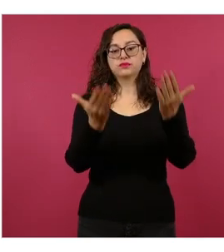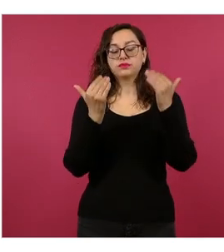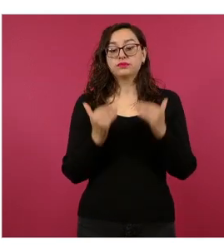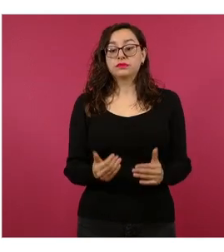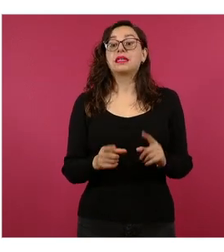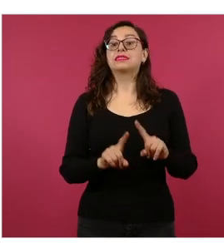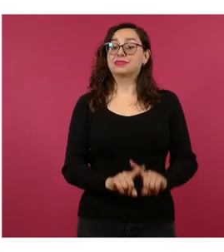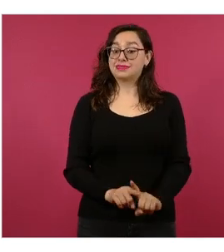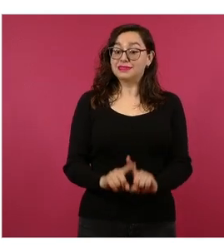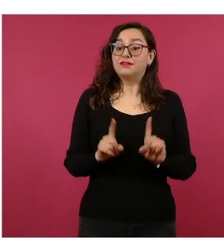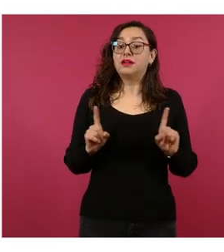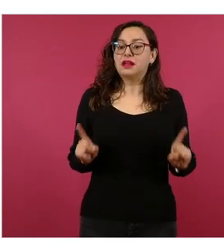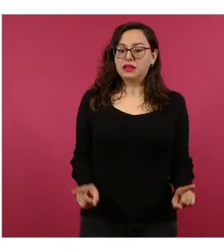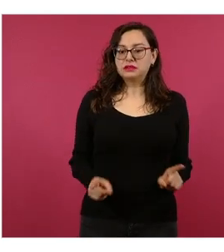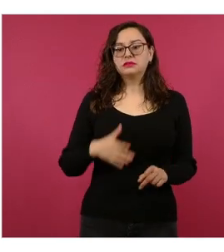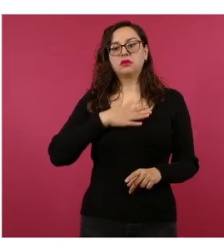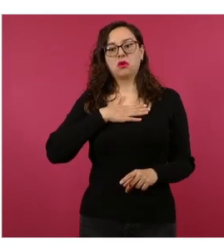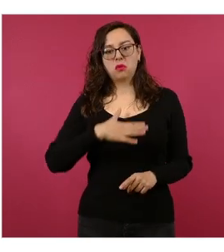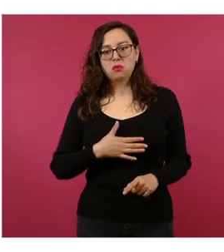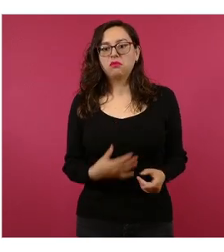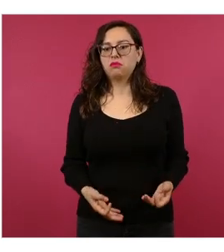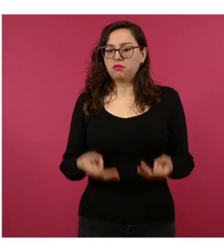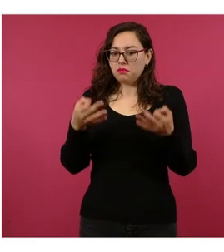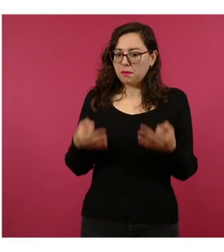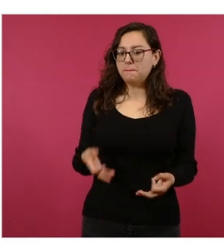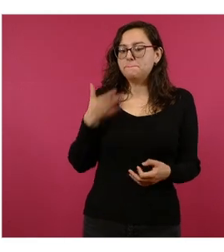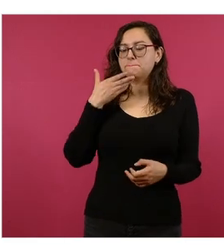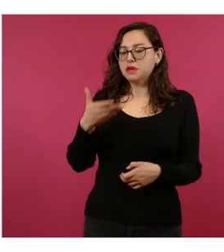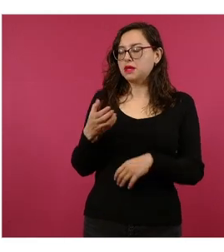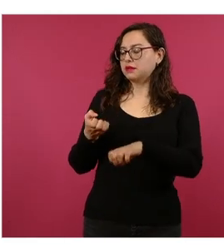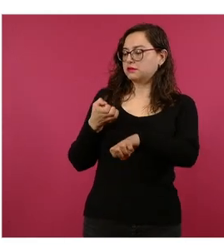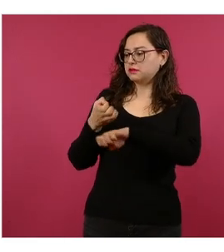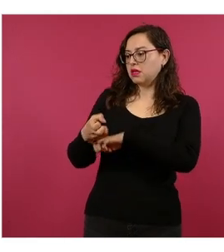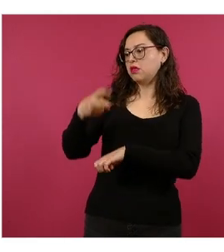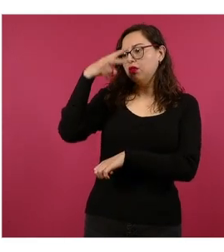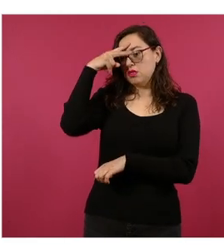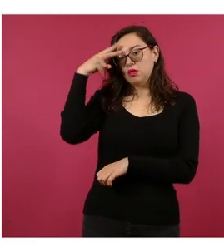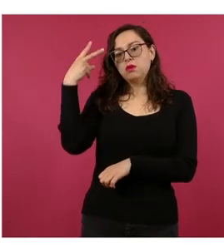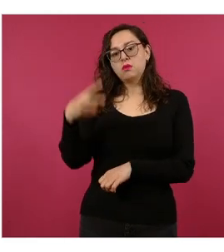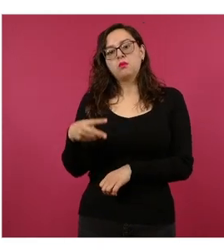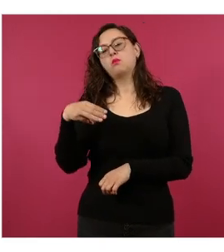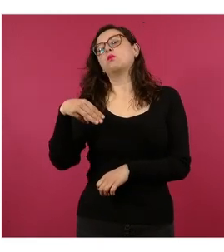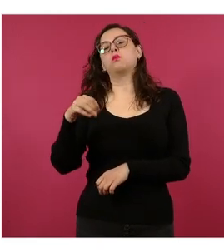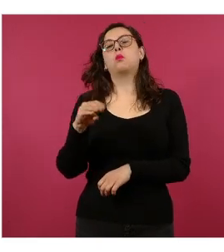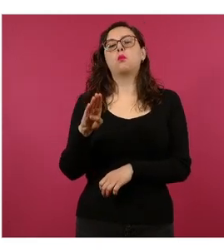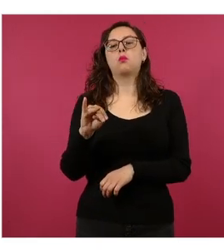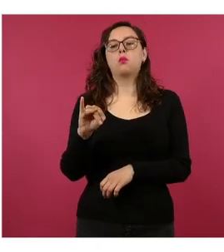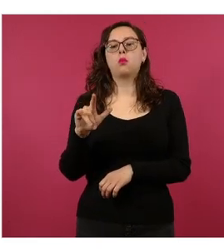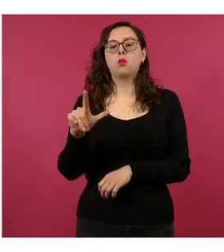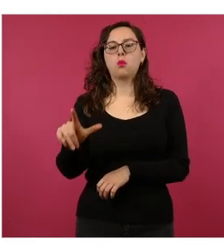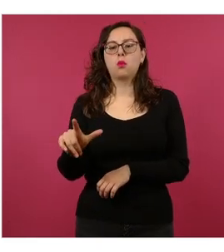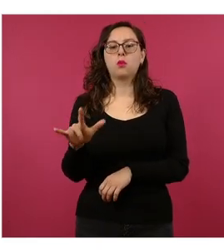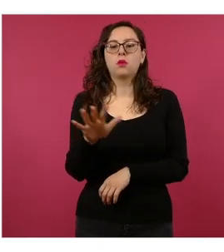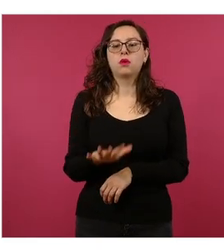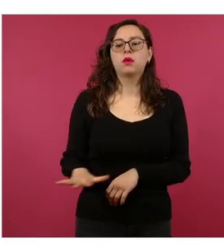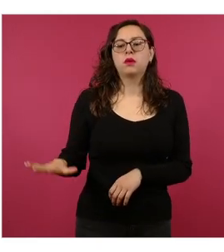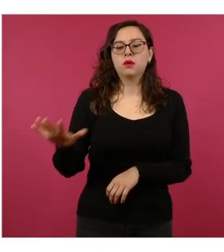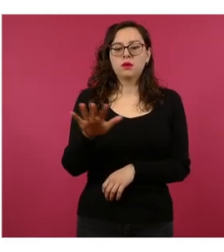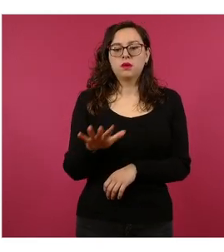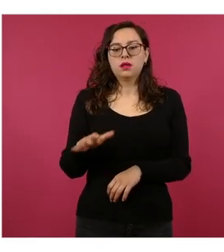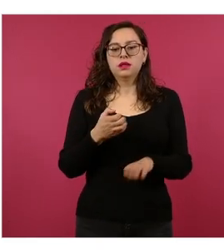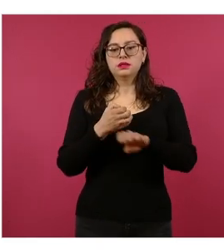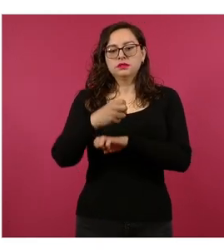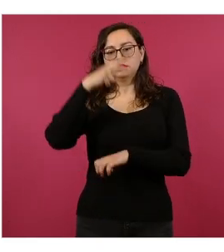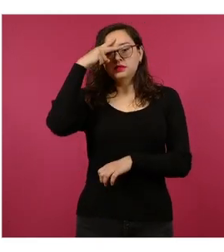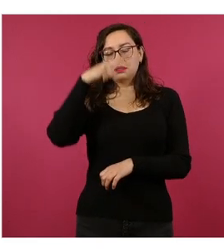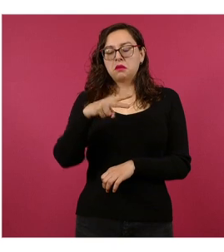importante, como les comentaba, en San Mateo Atenco, Estado de México, una franquicia de Móvil, servicio Nuestra Señora de Loreto, 22